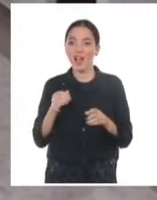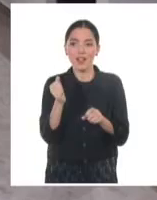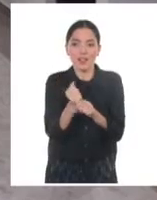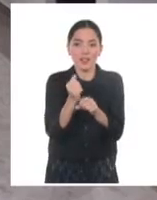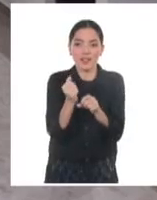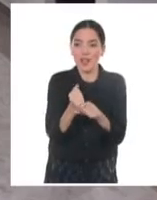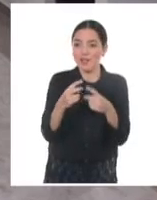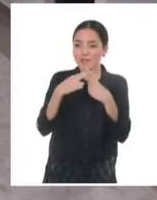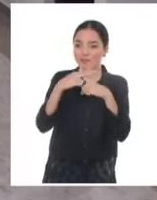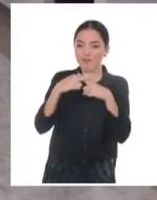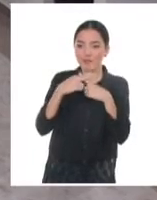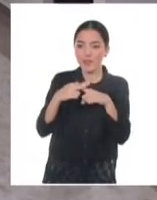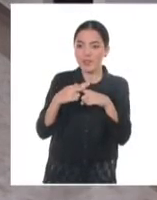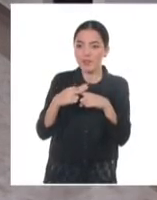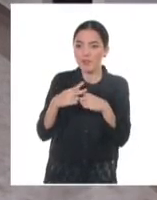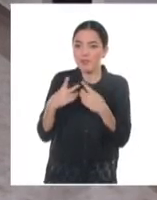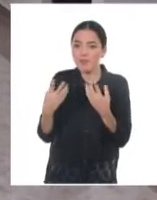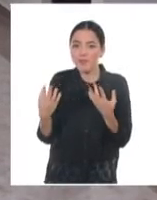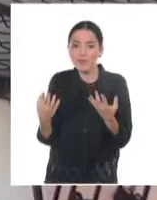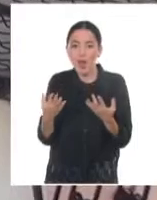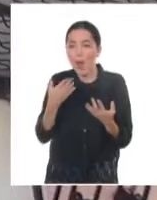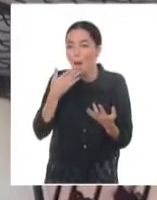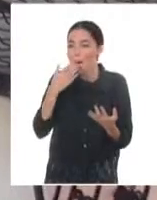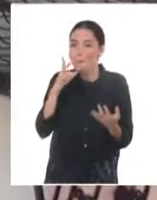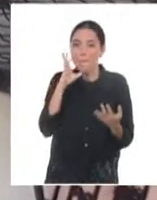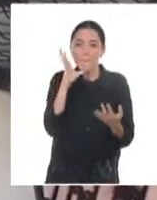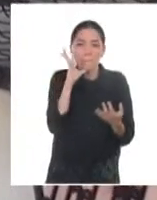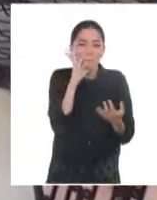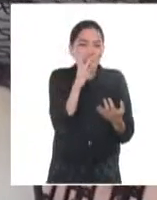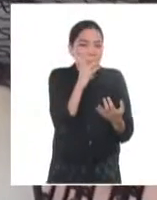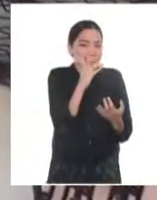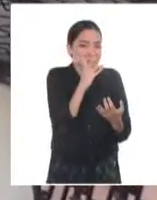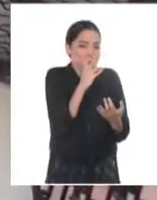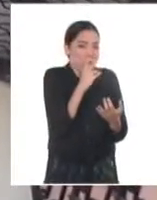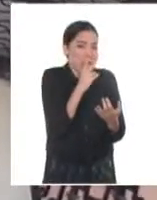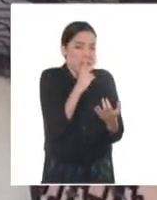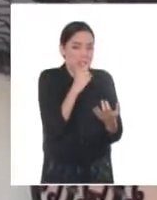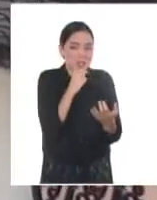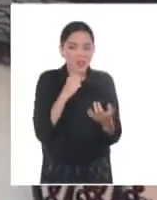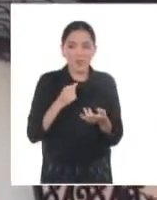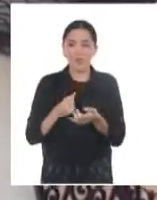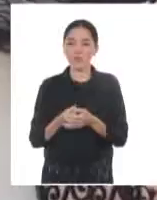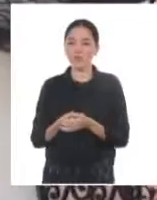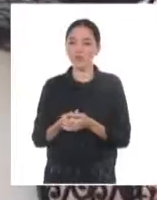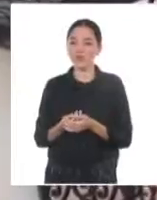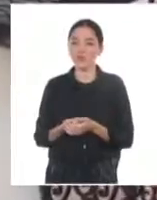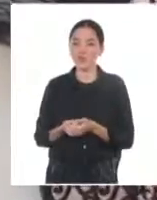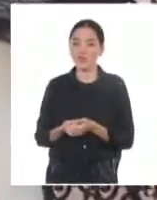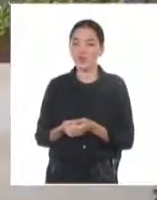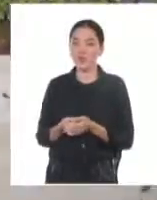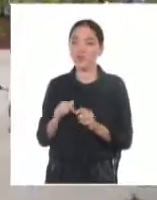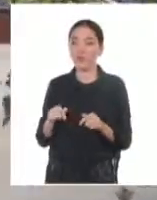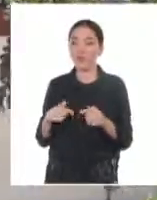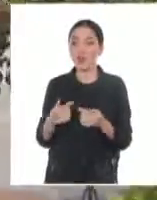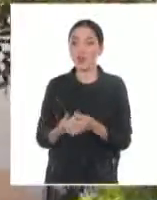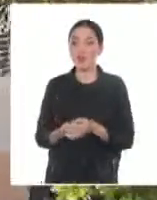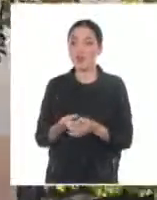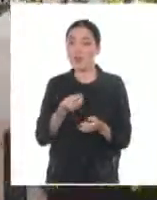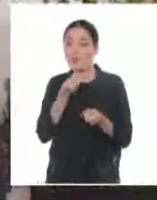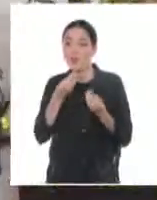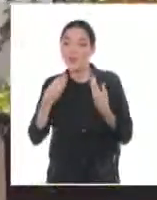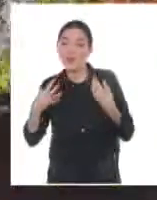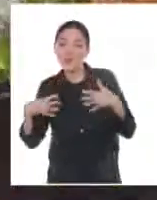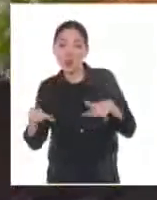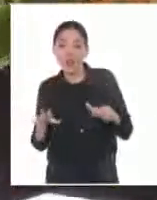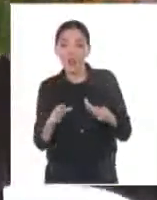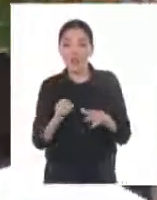propósito de dotar al edificio Monumento Nacional de la belleza que le caracteriza, hecho que ha permitido que la obra sea propuesta